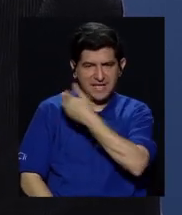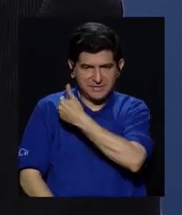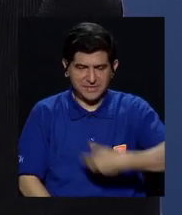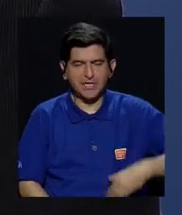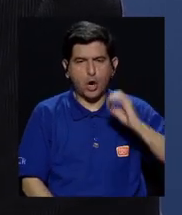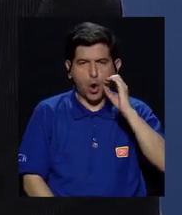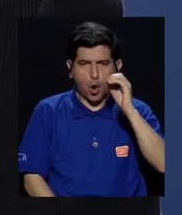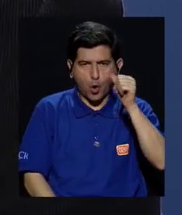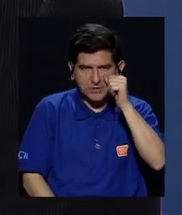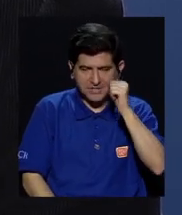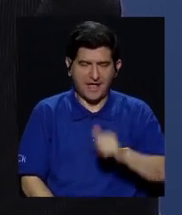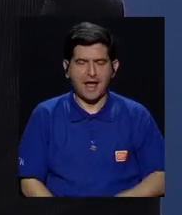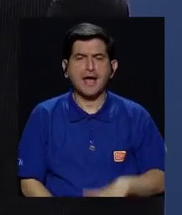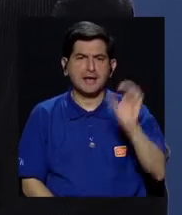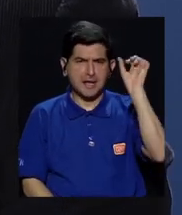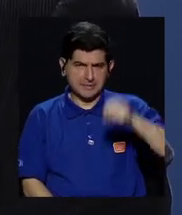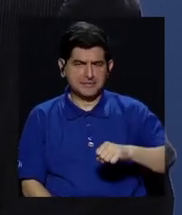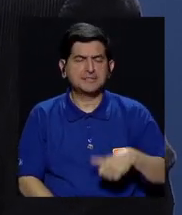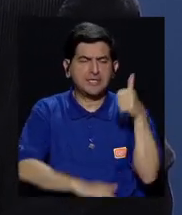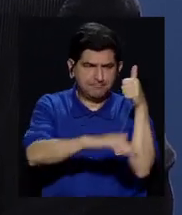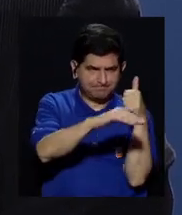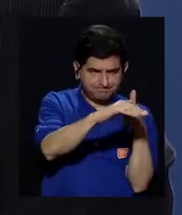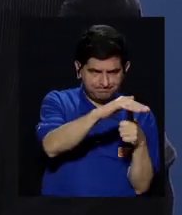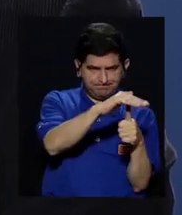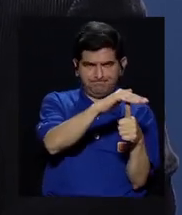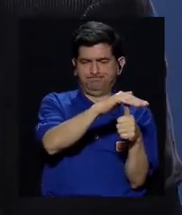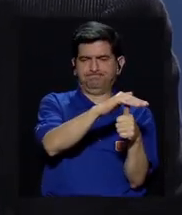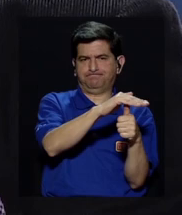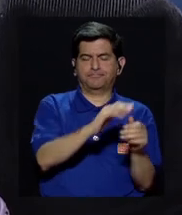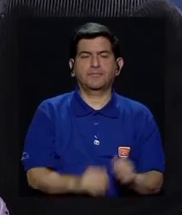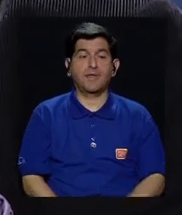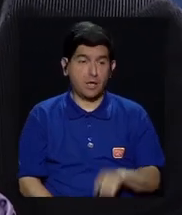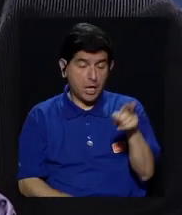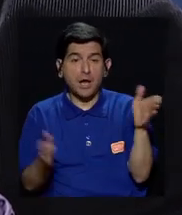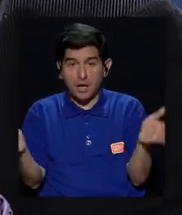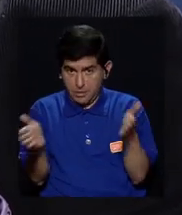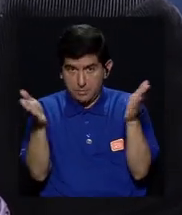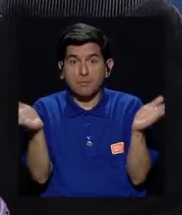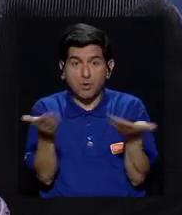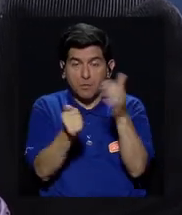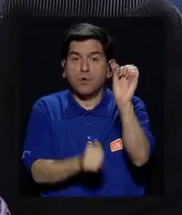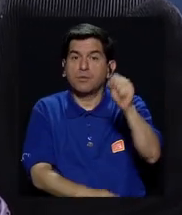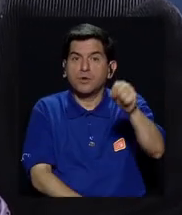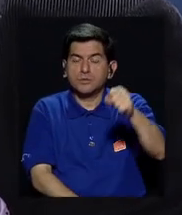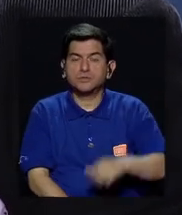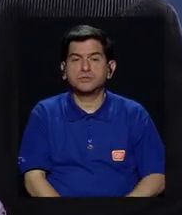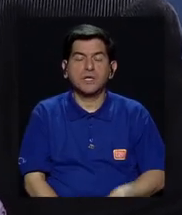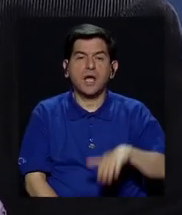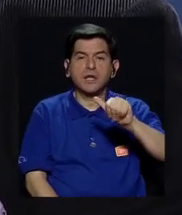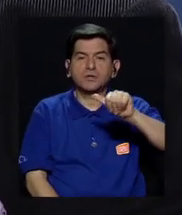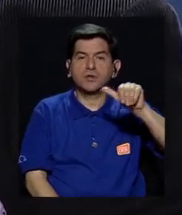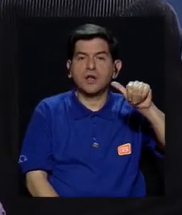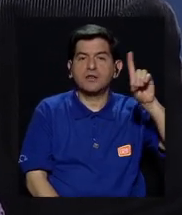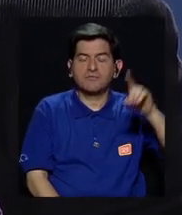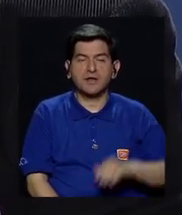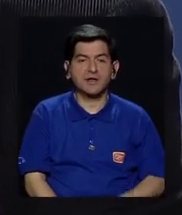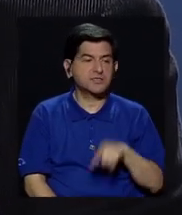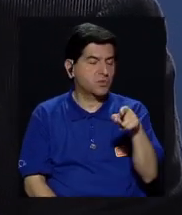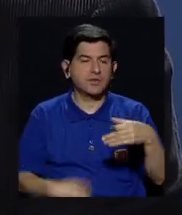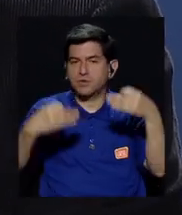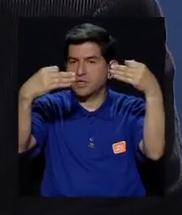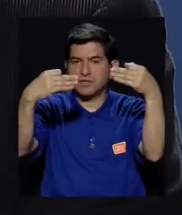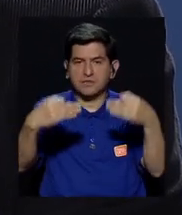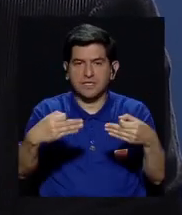don oscar arias si ha estado un poquito escondido y fue el gran promotor de antonio álvarez cuando él no